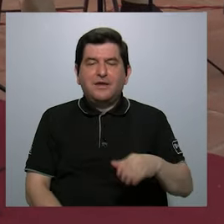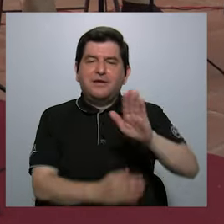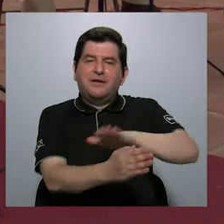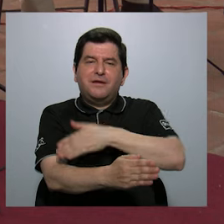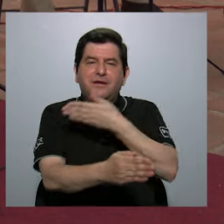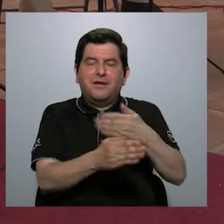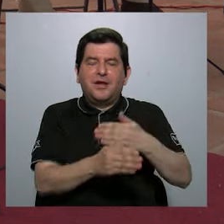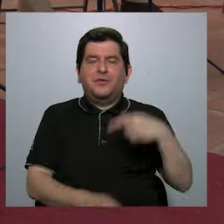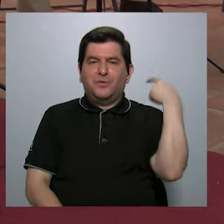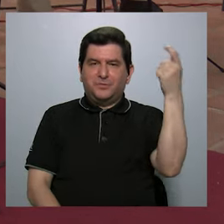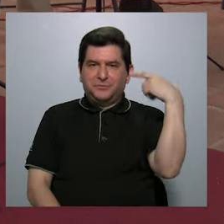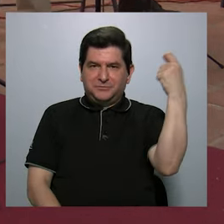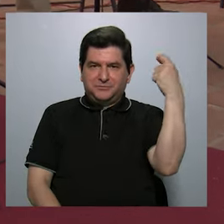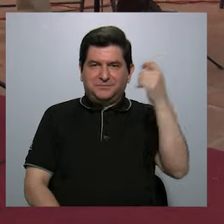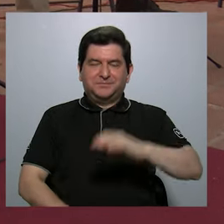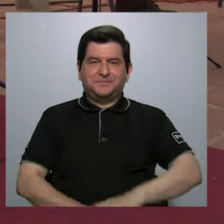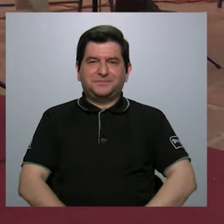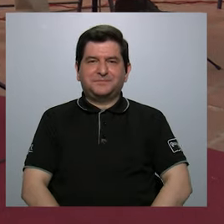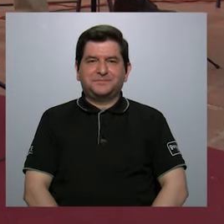música guanacasteca.